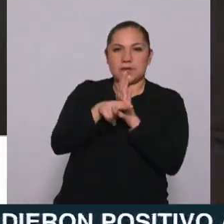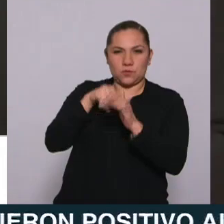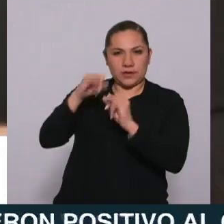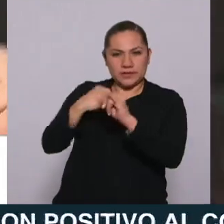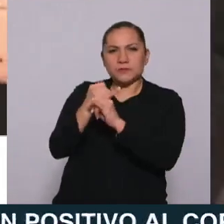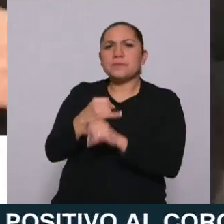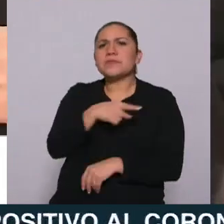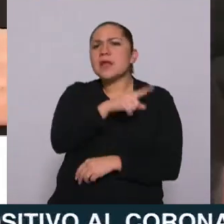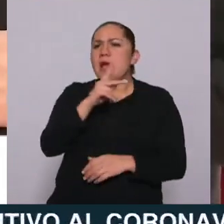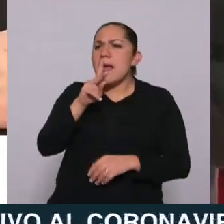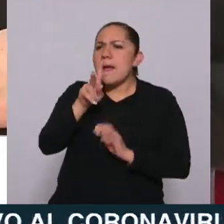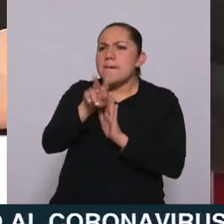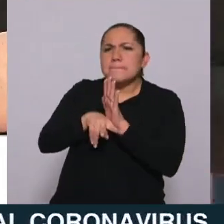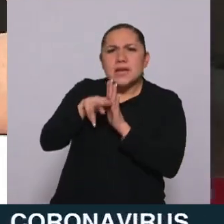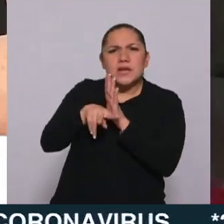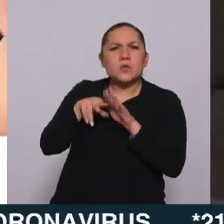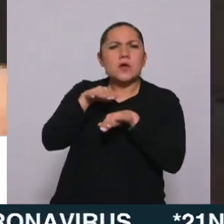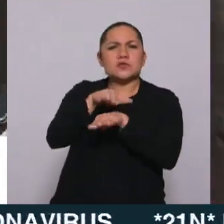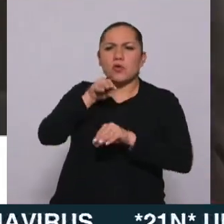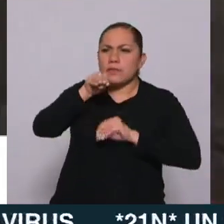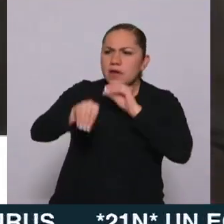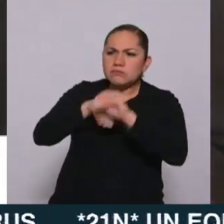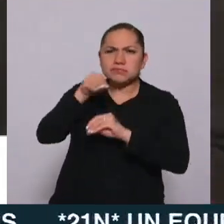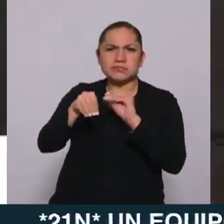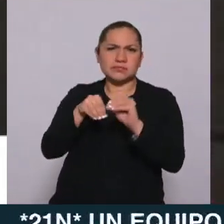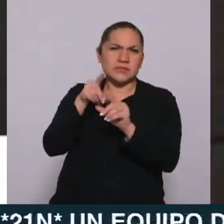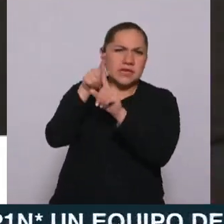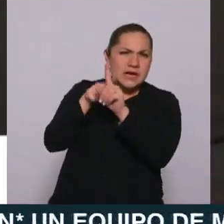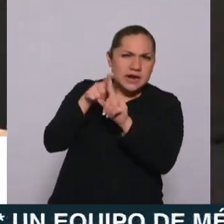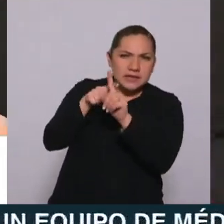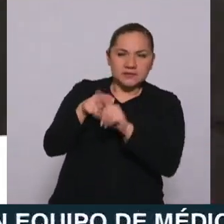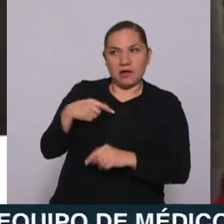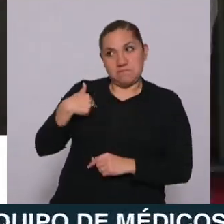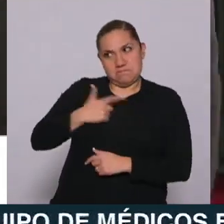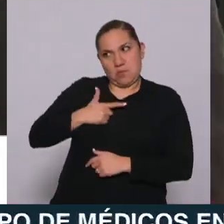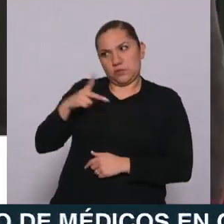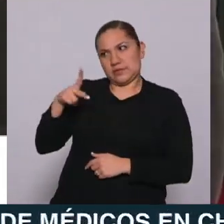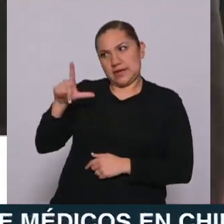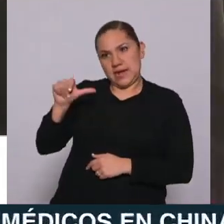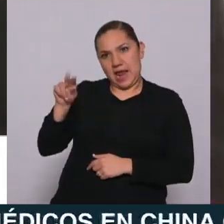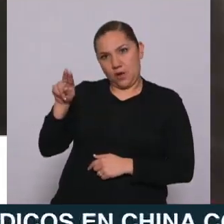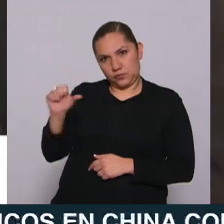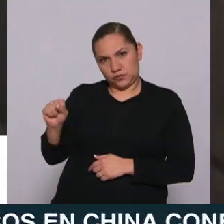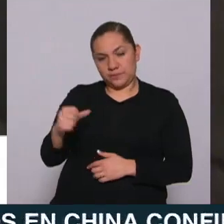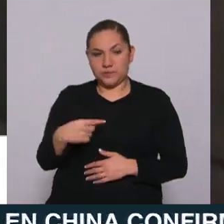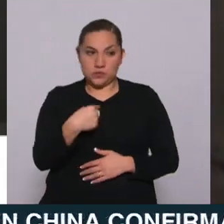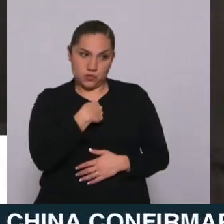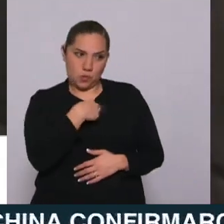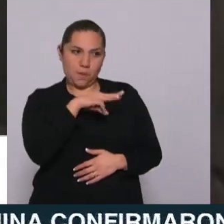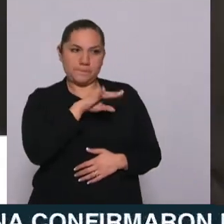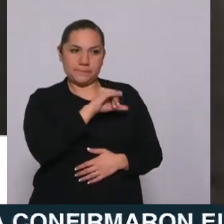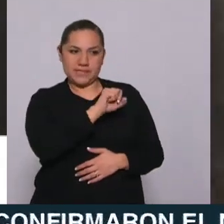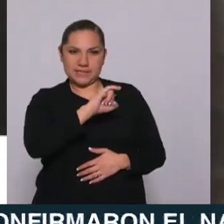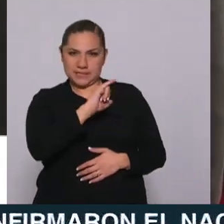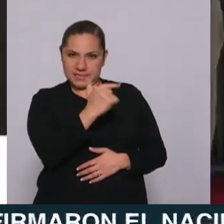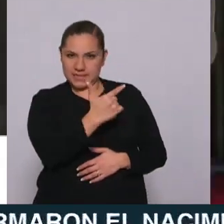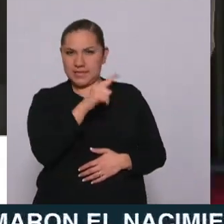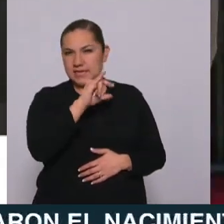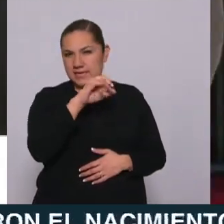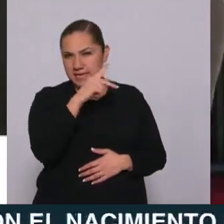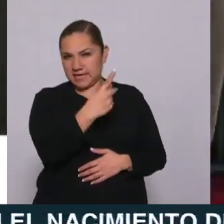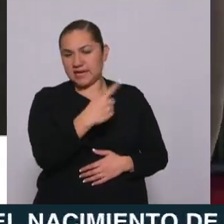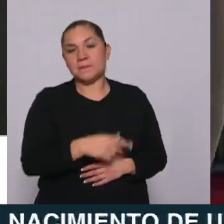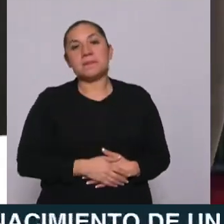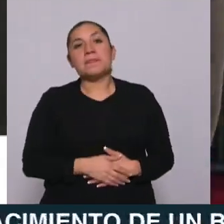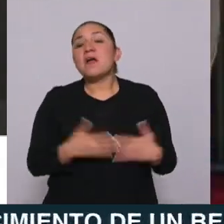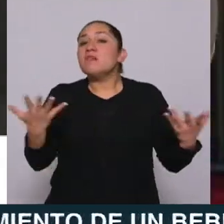película animada. Yo en lo personal quiero que gane Klaus. Joe Missing Link. Que también es buenísima. Sí, hay que decirlo, el año pasado había muchas predicciones y a